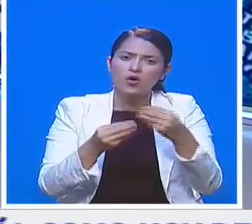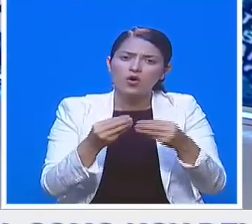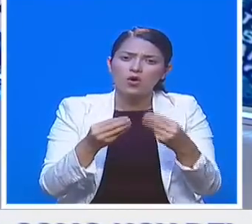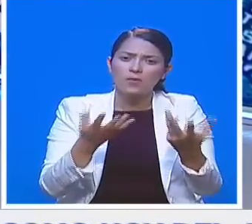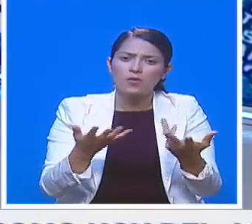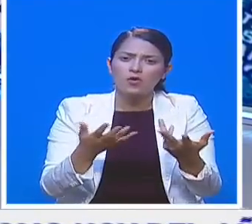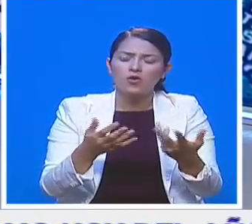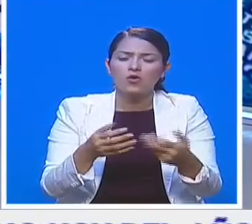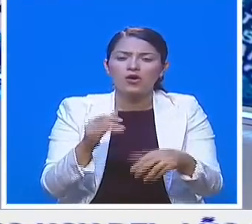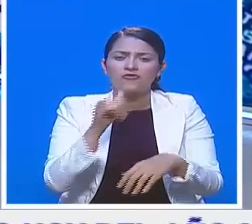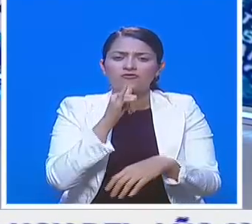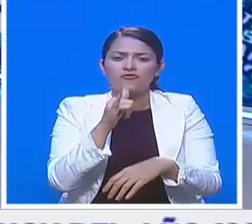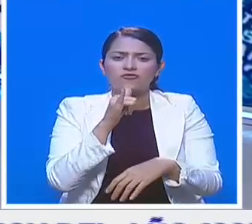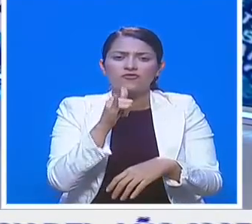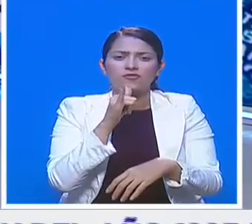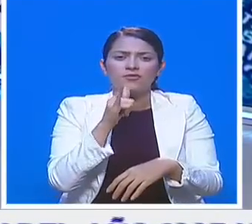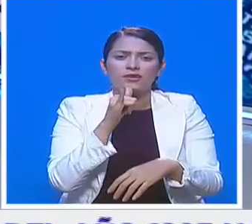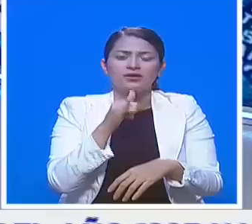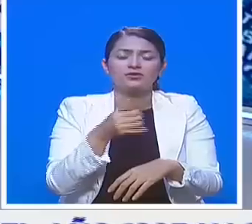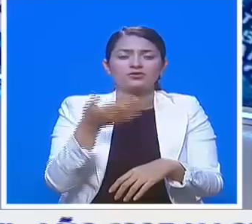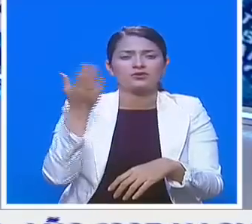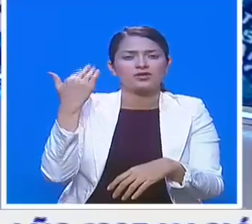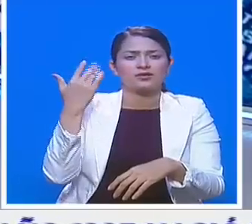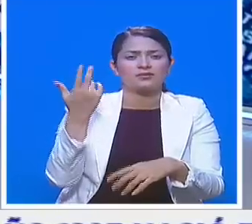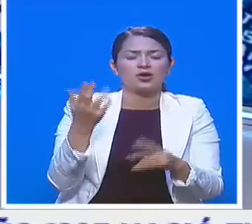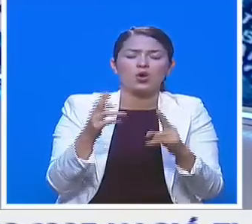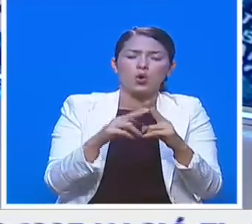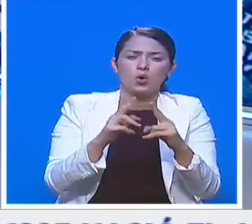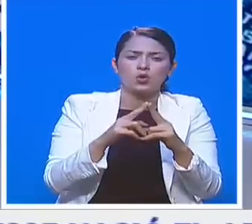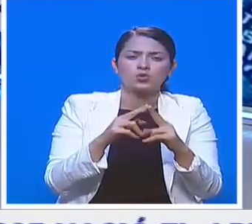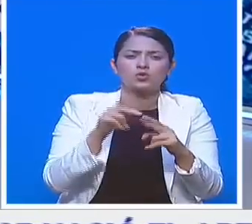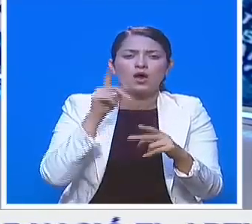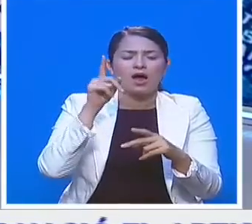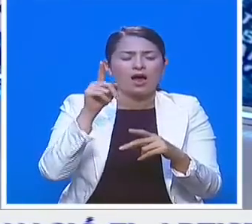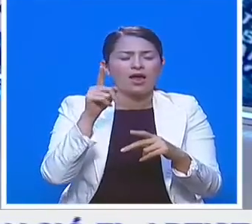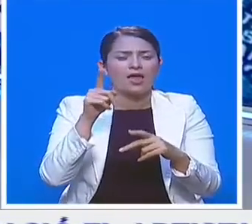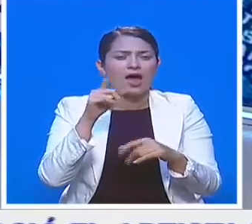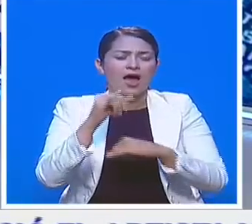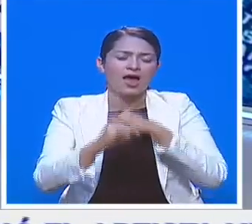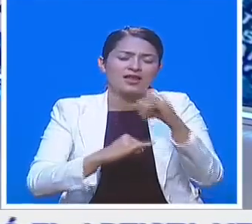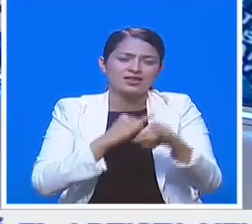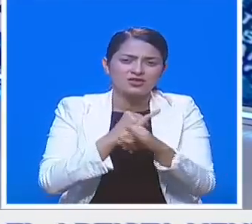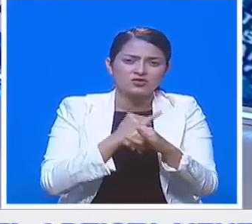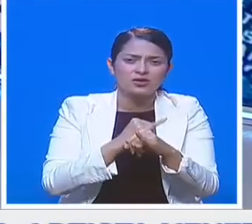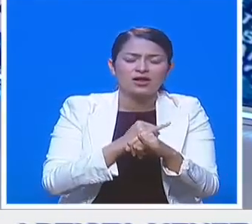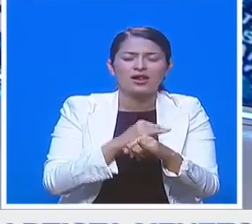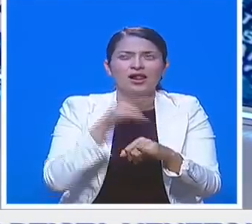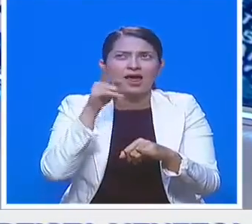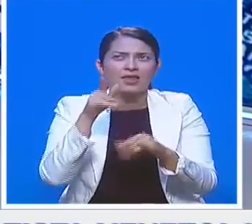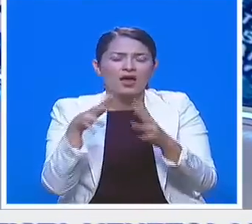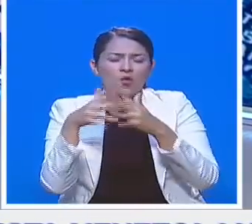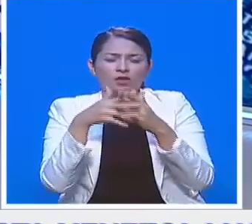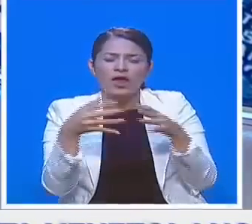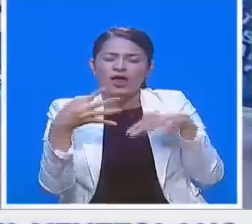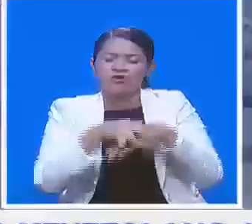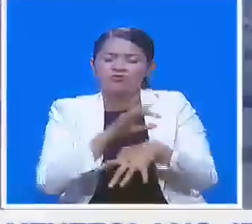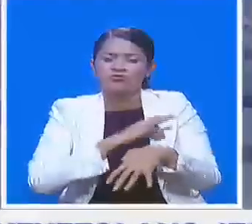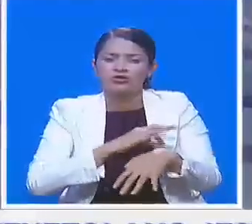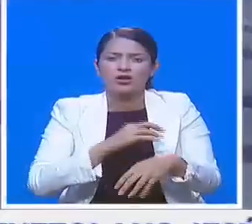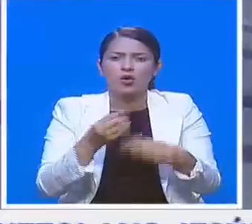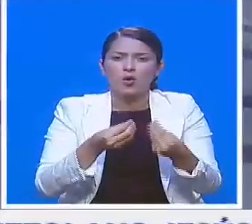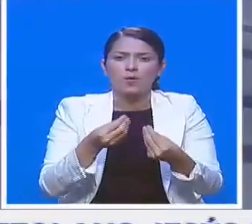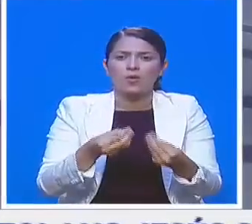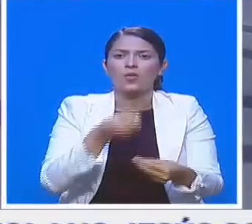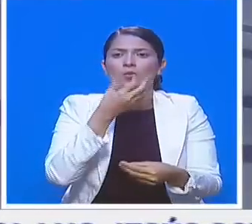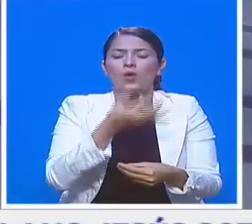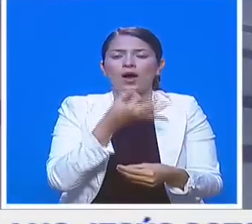noticia desde que se conoció tanto en medios nacionales como internacionales e incluso en redes sociales. Diana, buenas tardes.